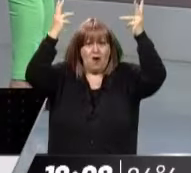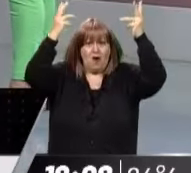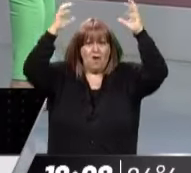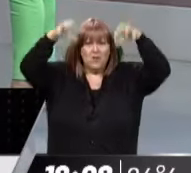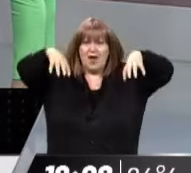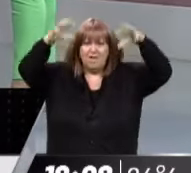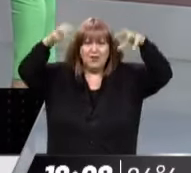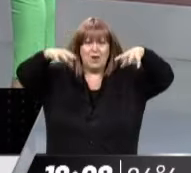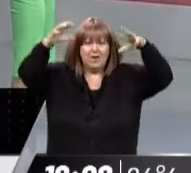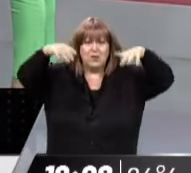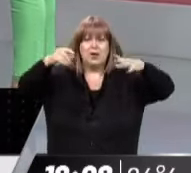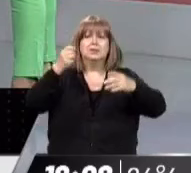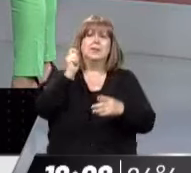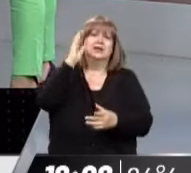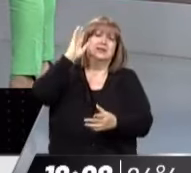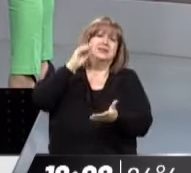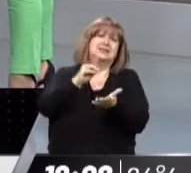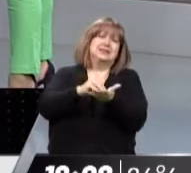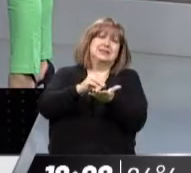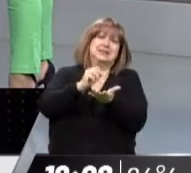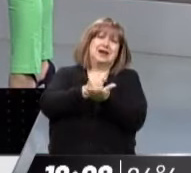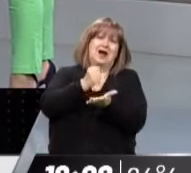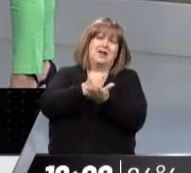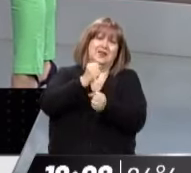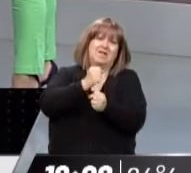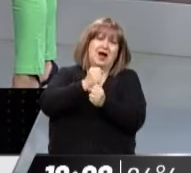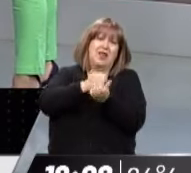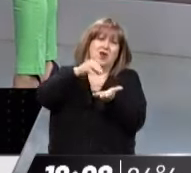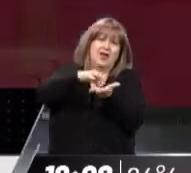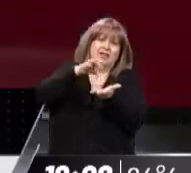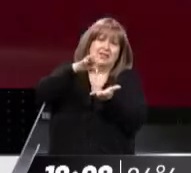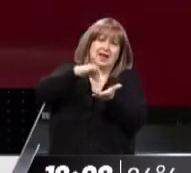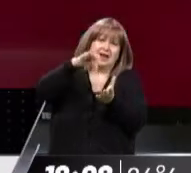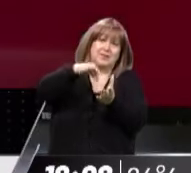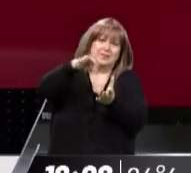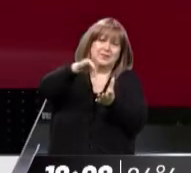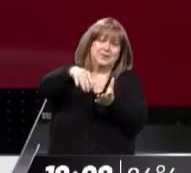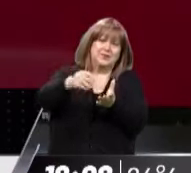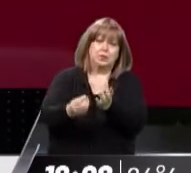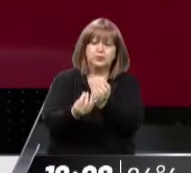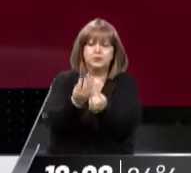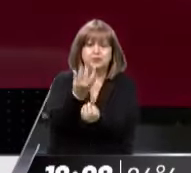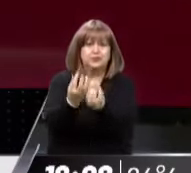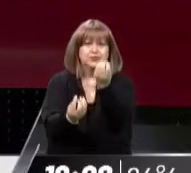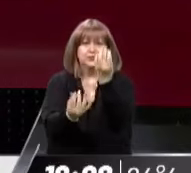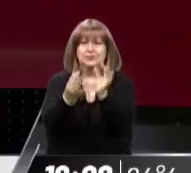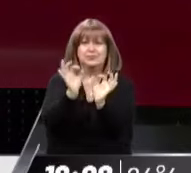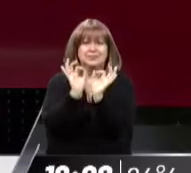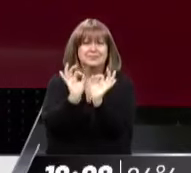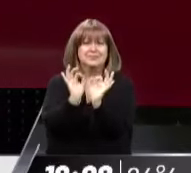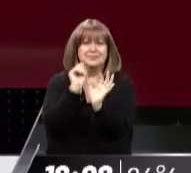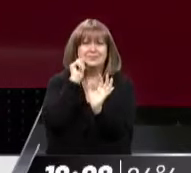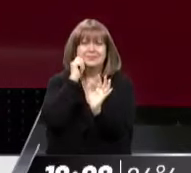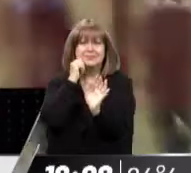¿no? Claro. Porque las zonas por allí cultivadas han sido las más afectadas. Totalmente. Y desgraciadamente porque veníamos de muchos daños por la helada,